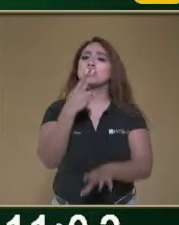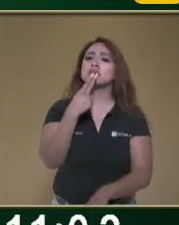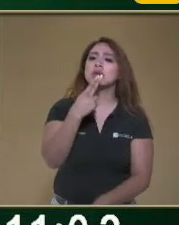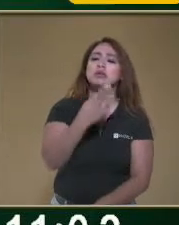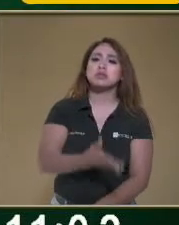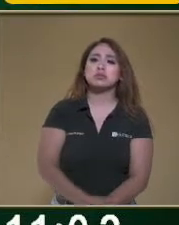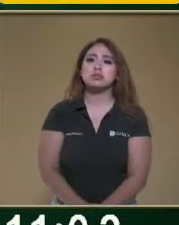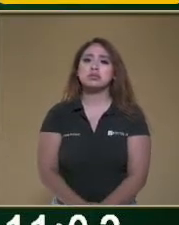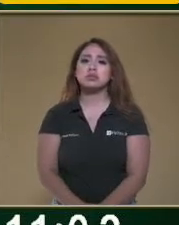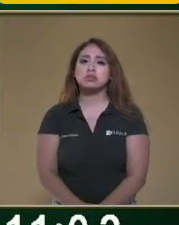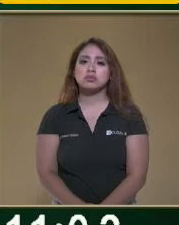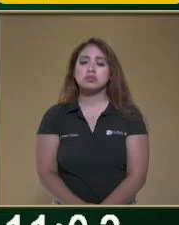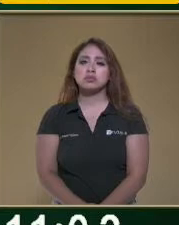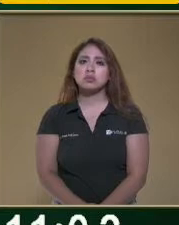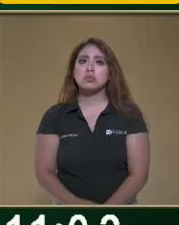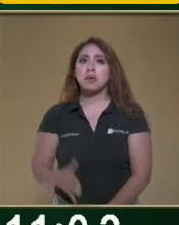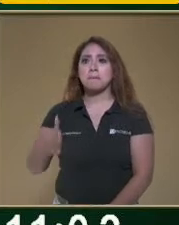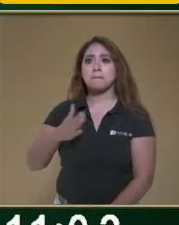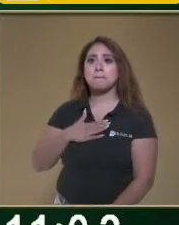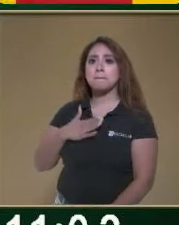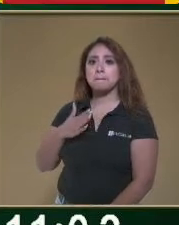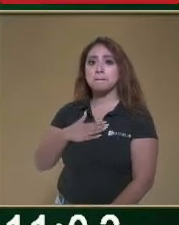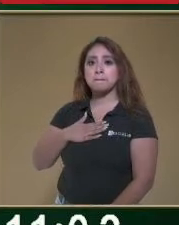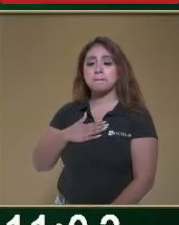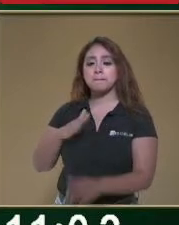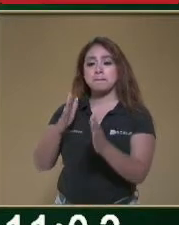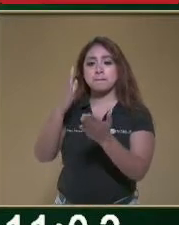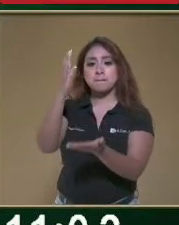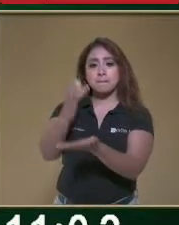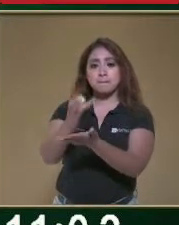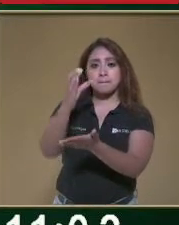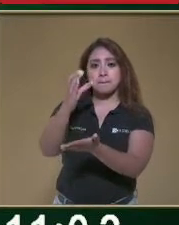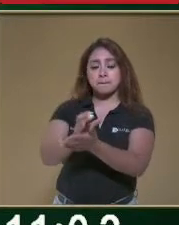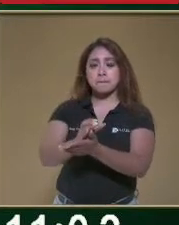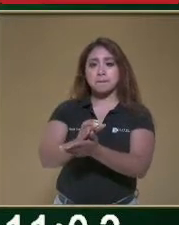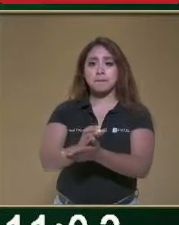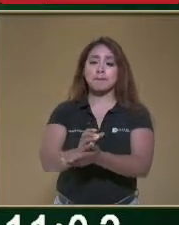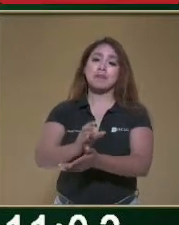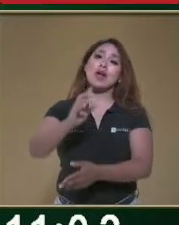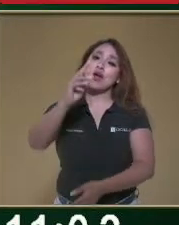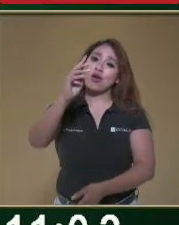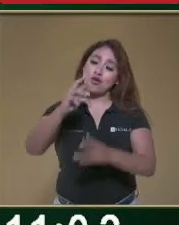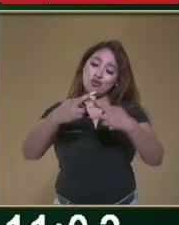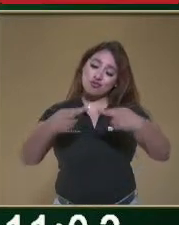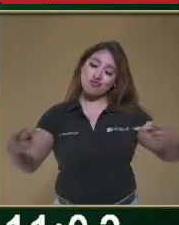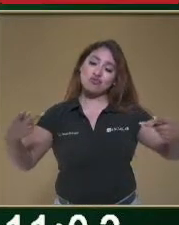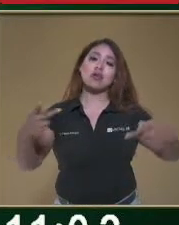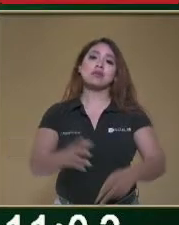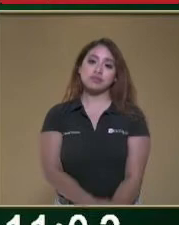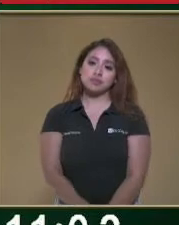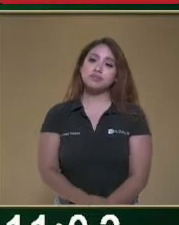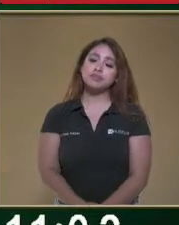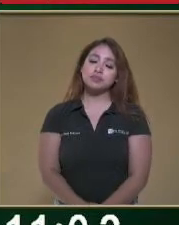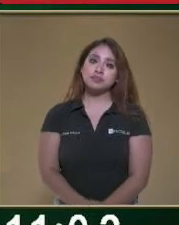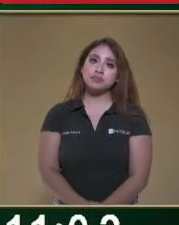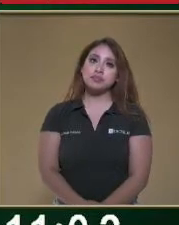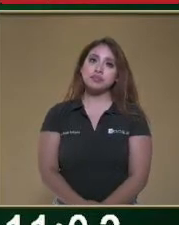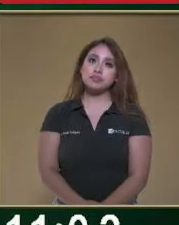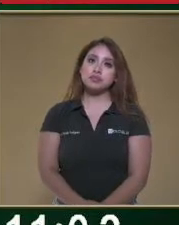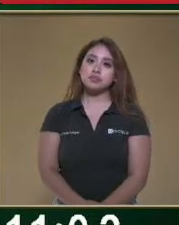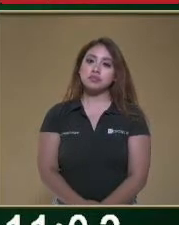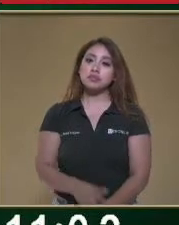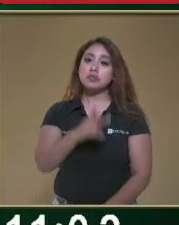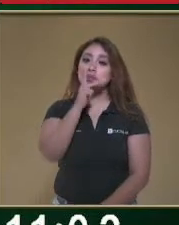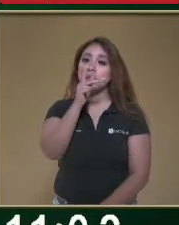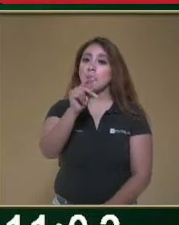ser, mi libreta está rota. Así es. Y la palabra otro, por